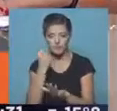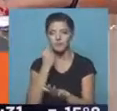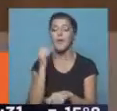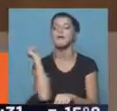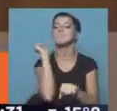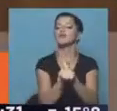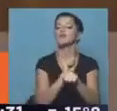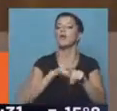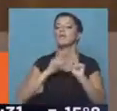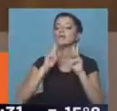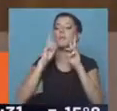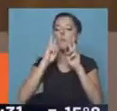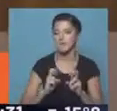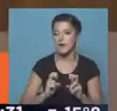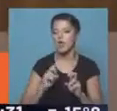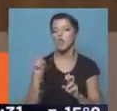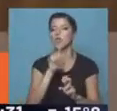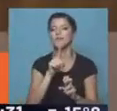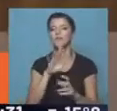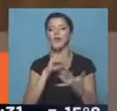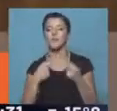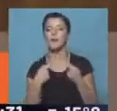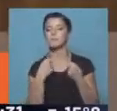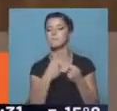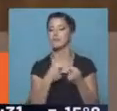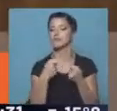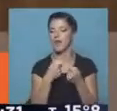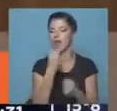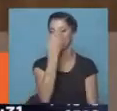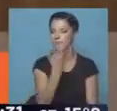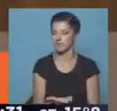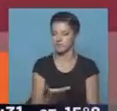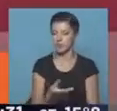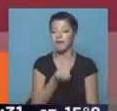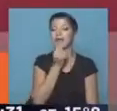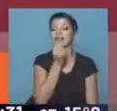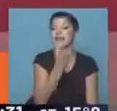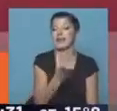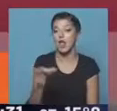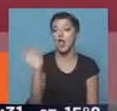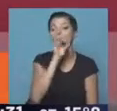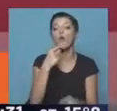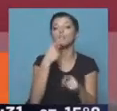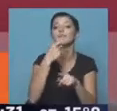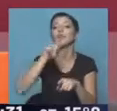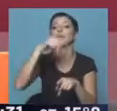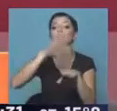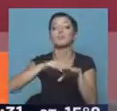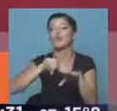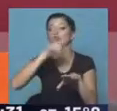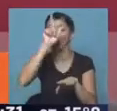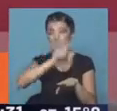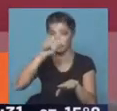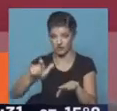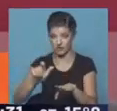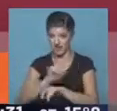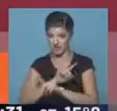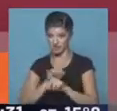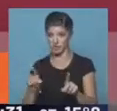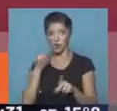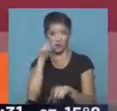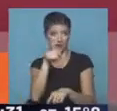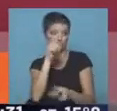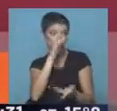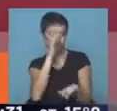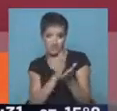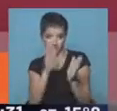está pensada para presionar al imputado para que confiese o para que impute a otras personas o para que acuse a otras personas. Eso vulnera, obviamente, los